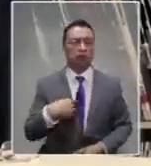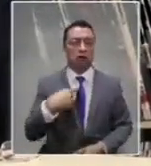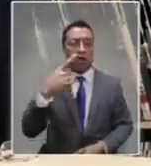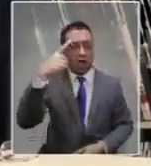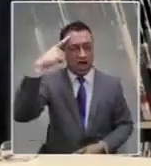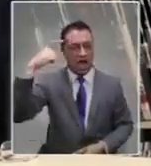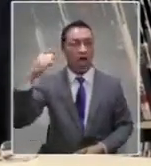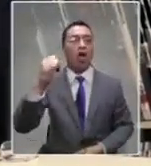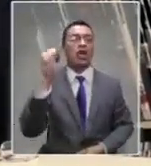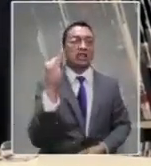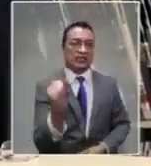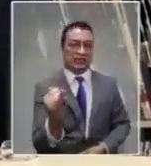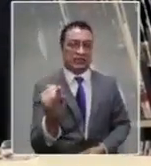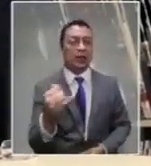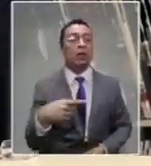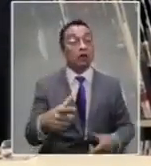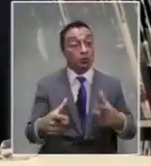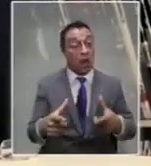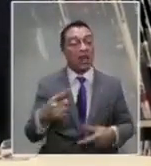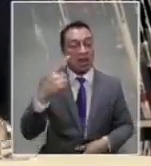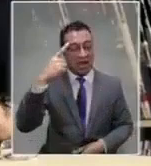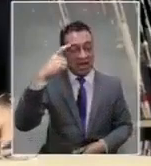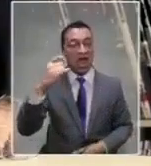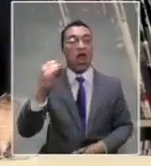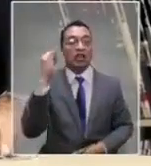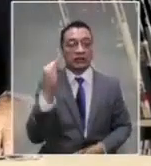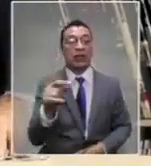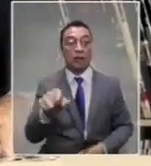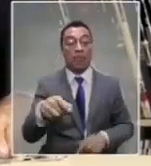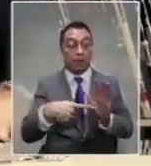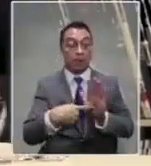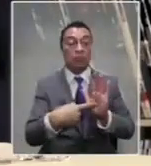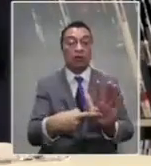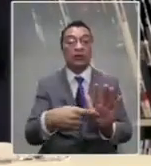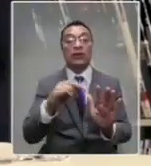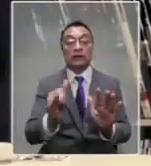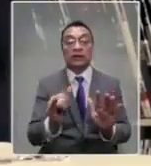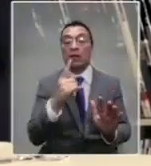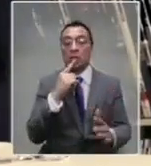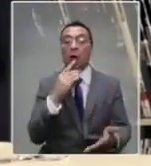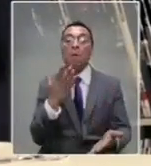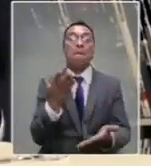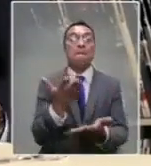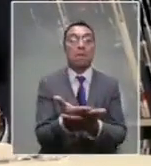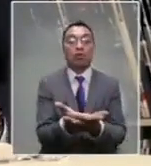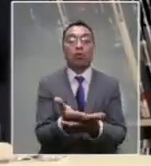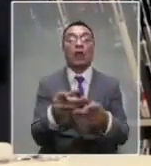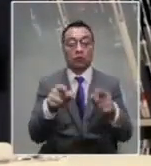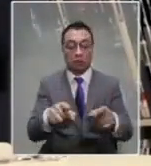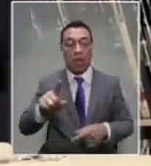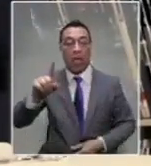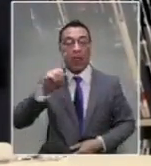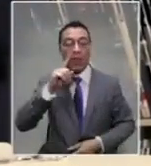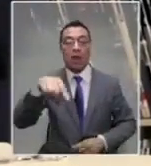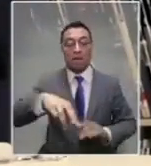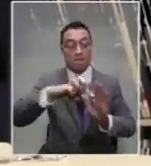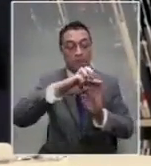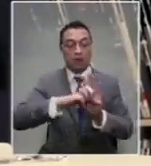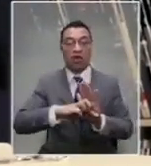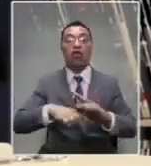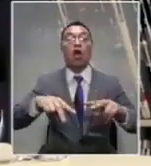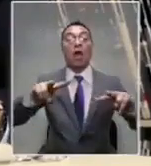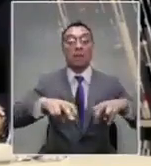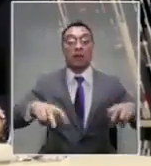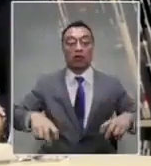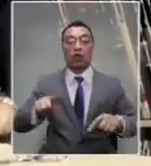sí. Afortunadamente yo pienso que sí, eso se refleja mucho en la cantidad de postulaciones que tenemos a los